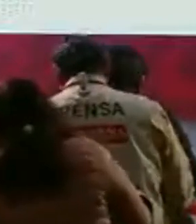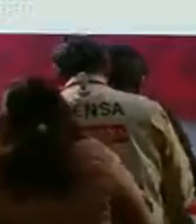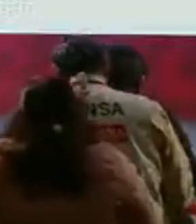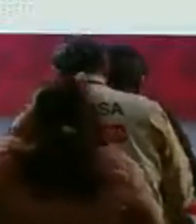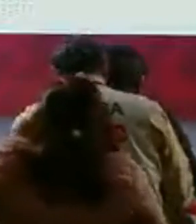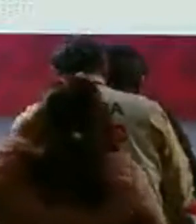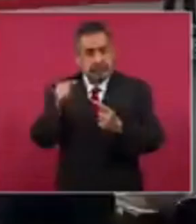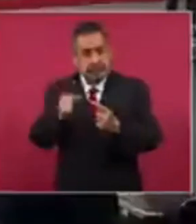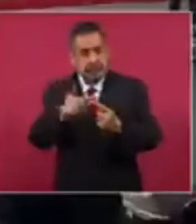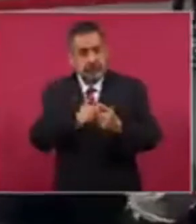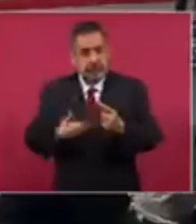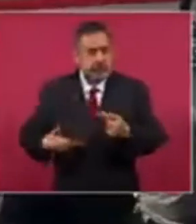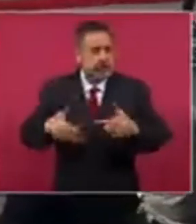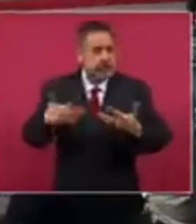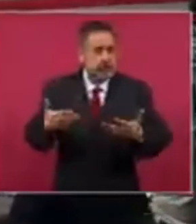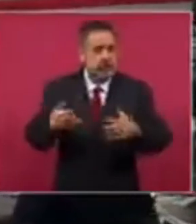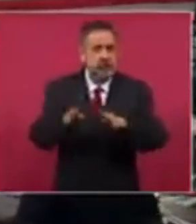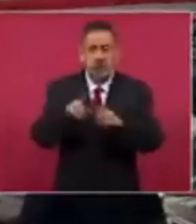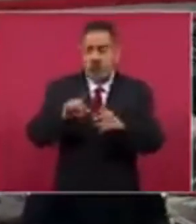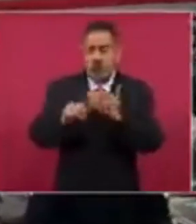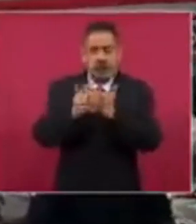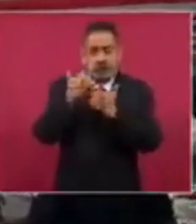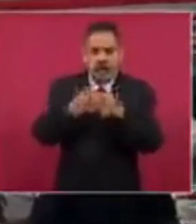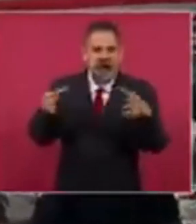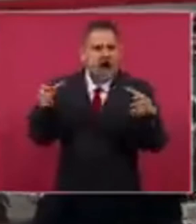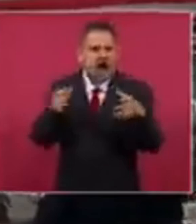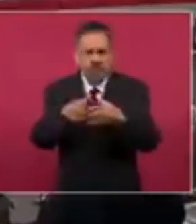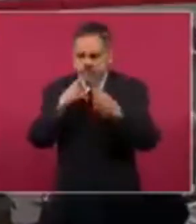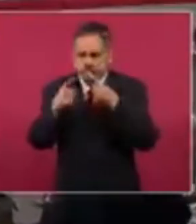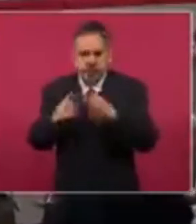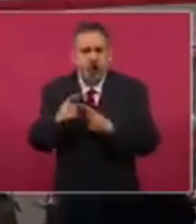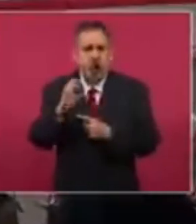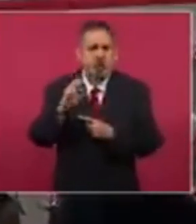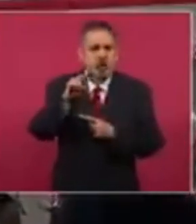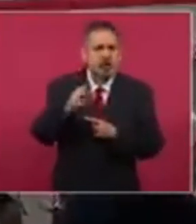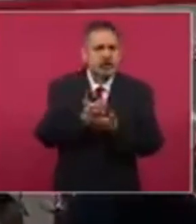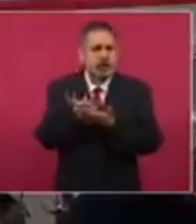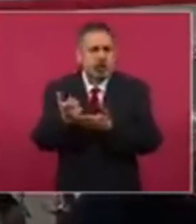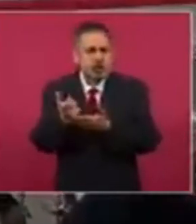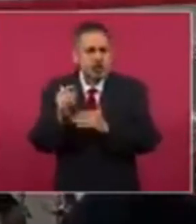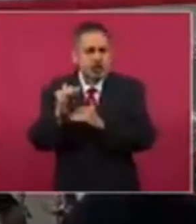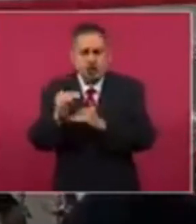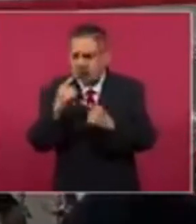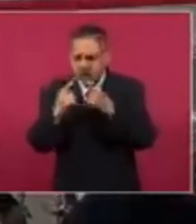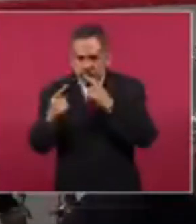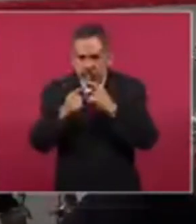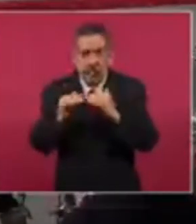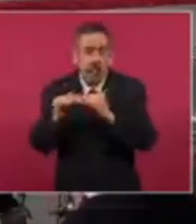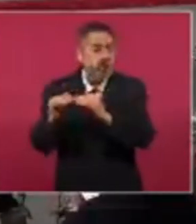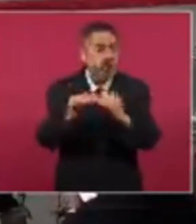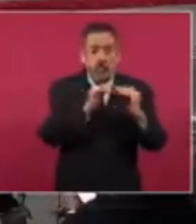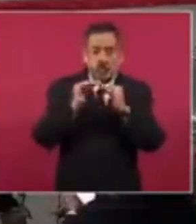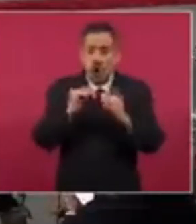en Palacio Nacional. Esta mañana, en el seno de la Comisión Nacional de Salarios Mínimos, por